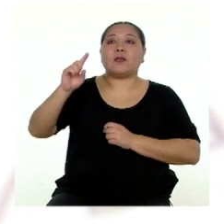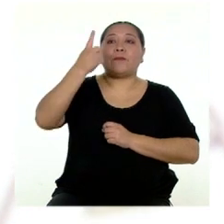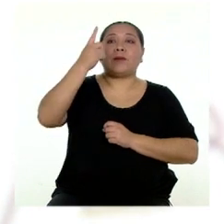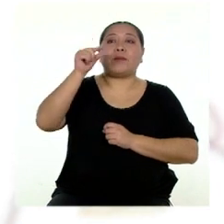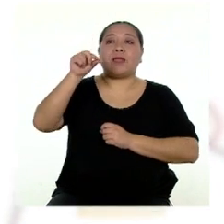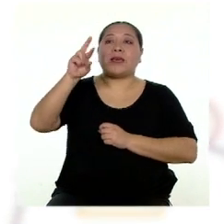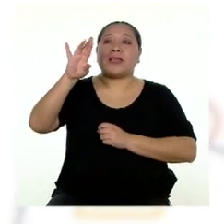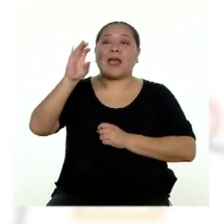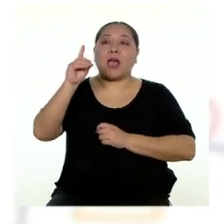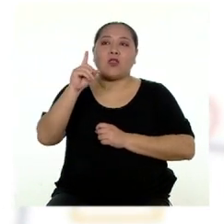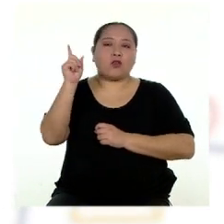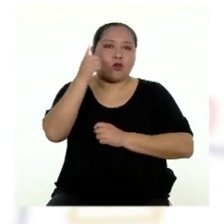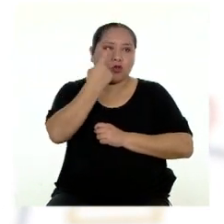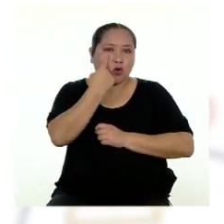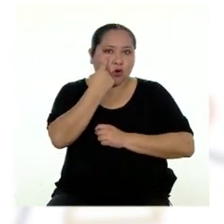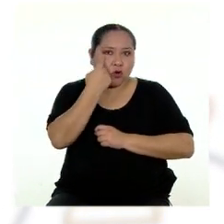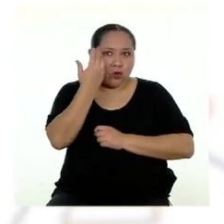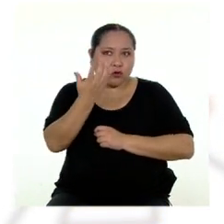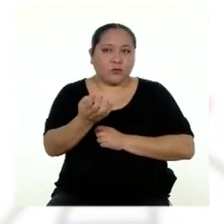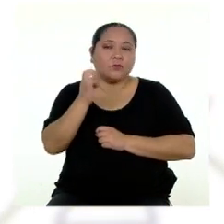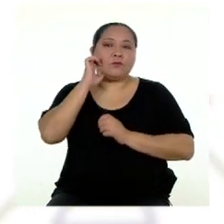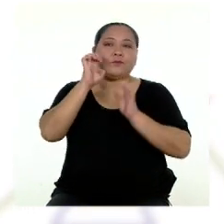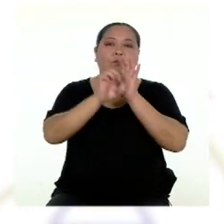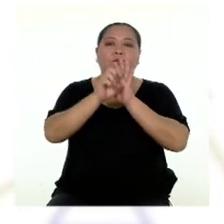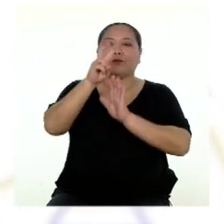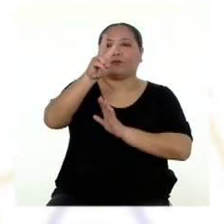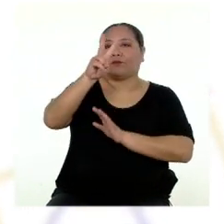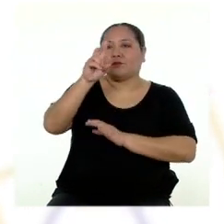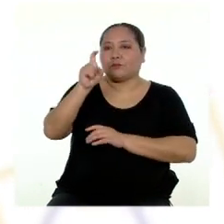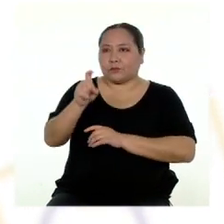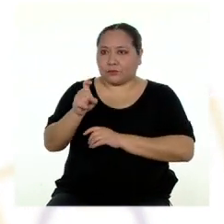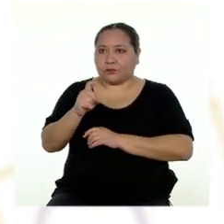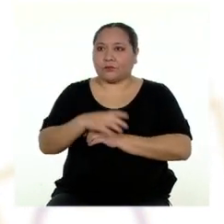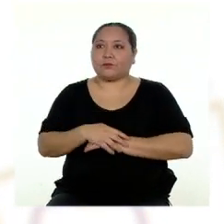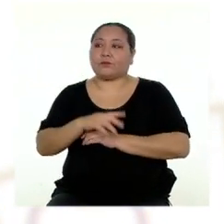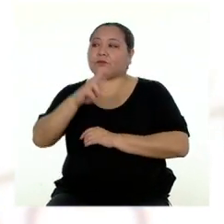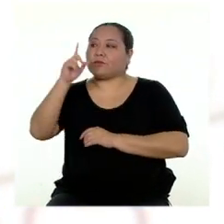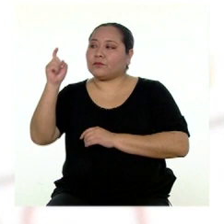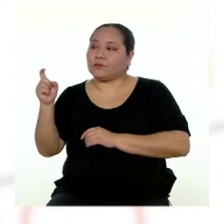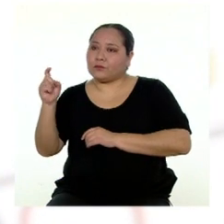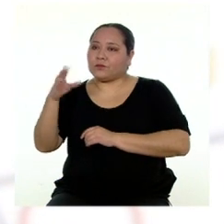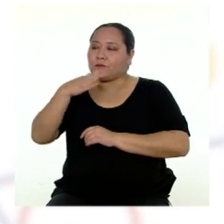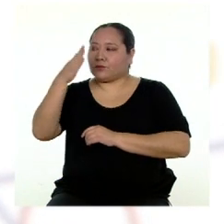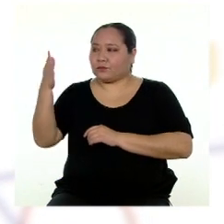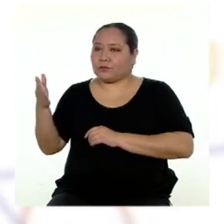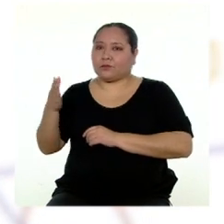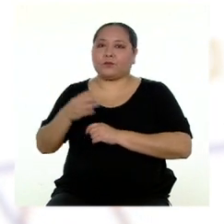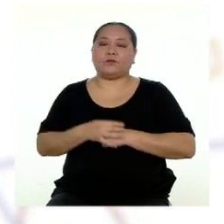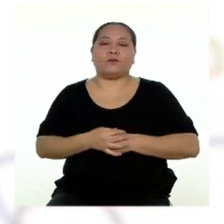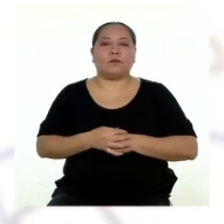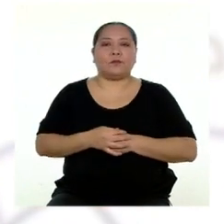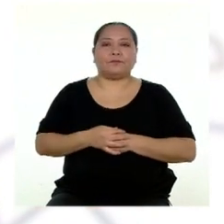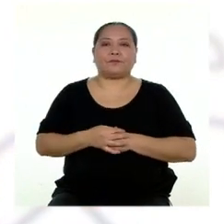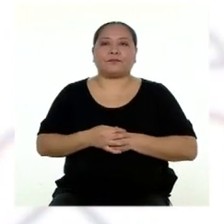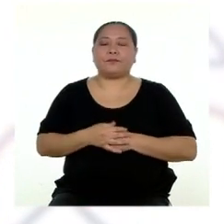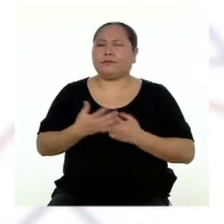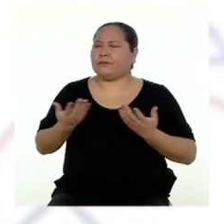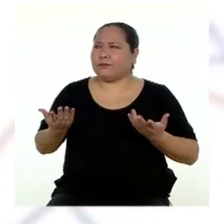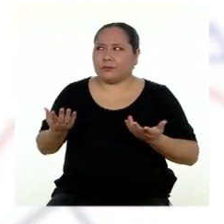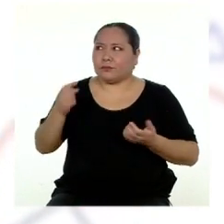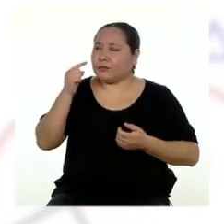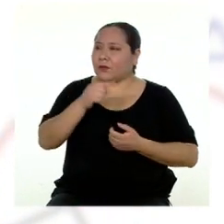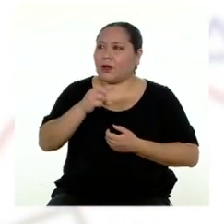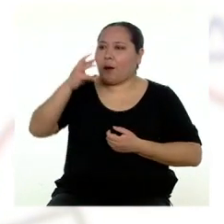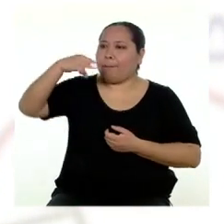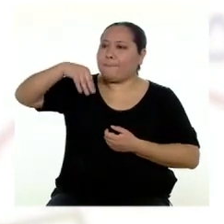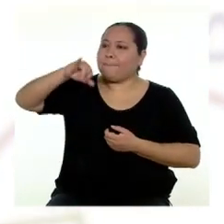que son los valores desconocidos, como el 2x que está en el primer miembro o el x del segundo miembro. Entonces,